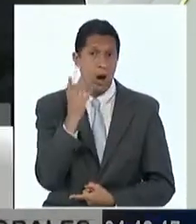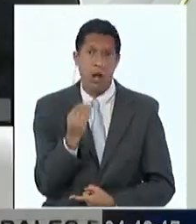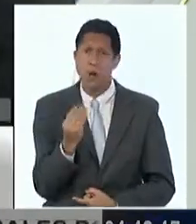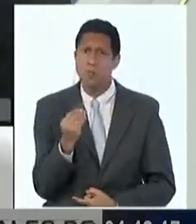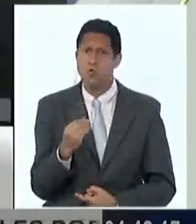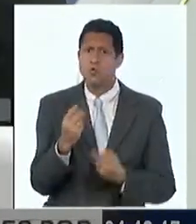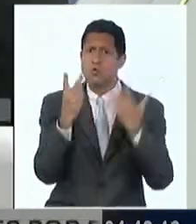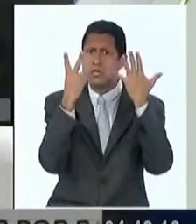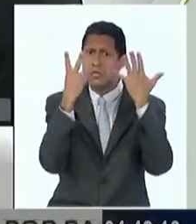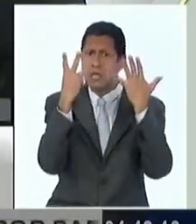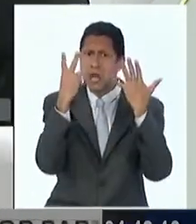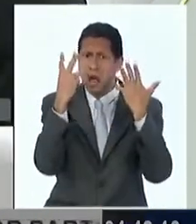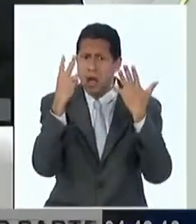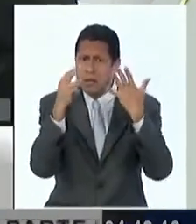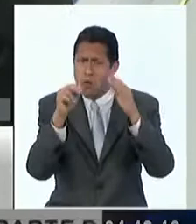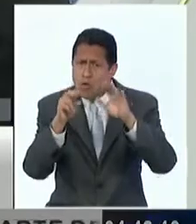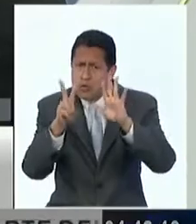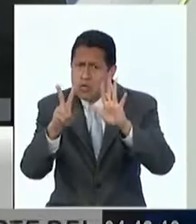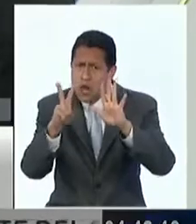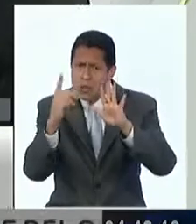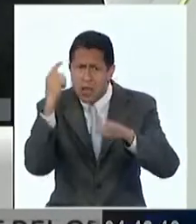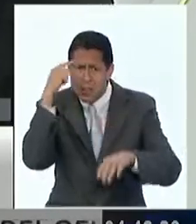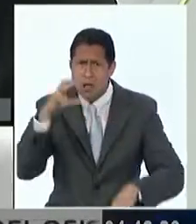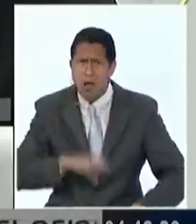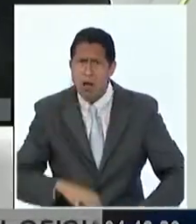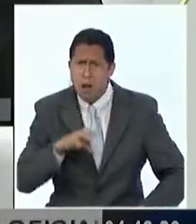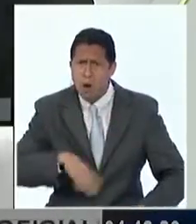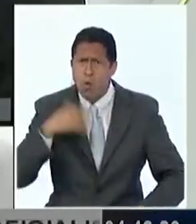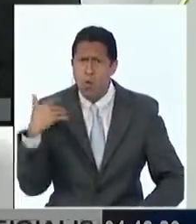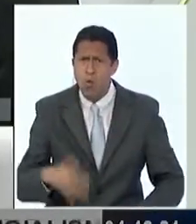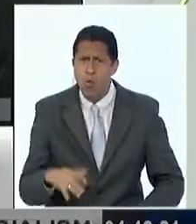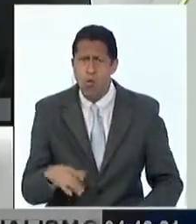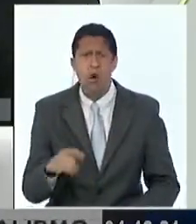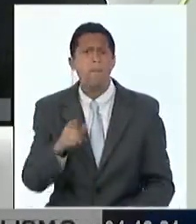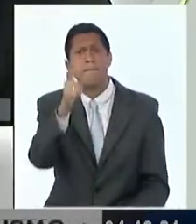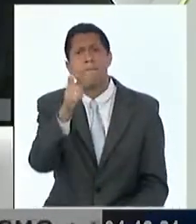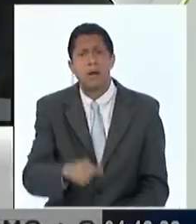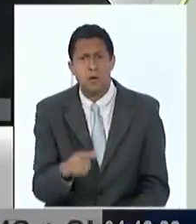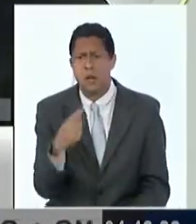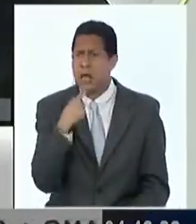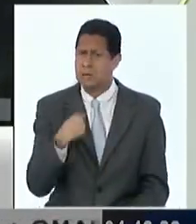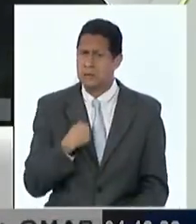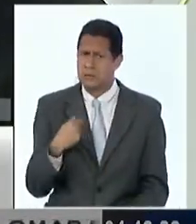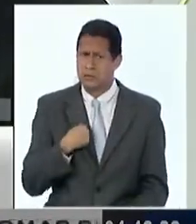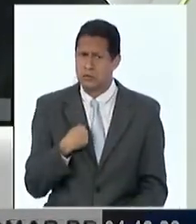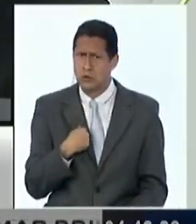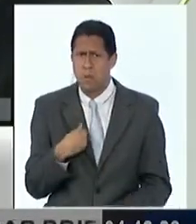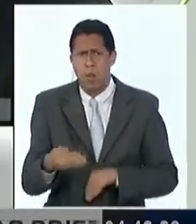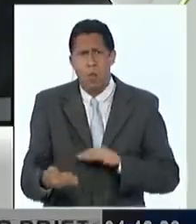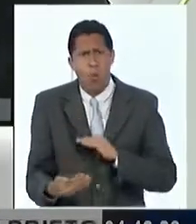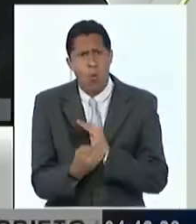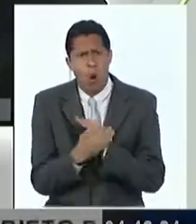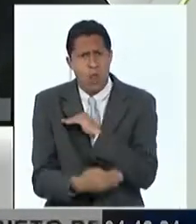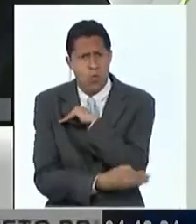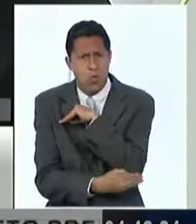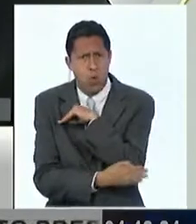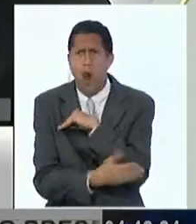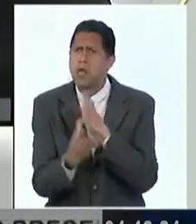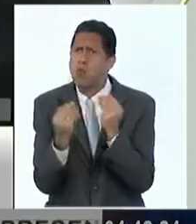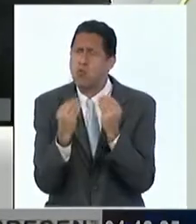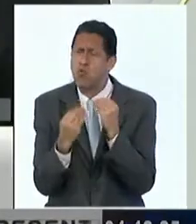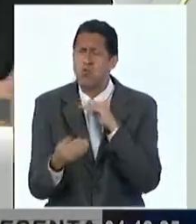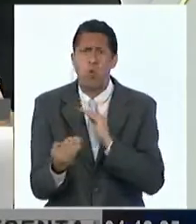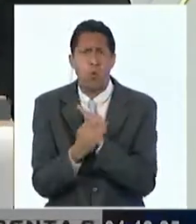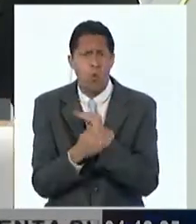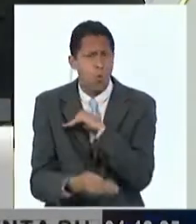más de siete días su menstruación dura más de siete días son las típicas pacientes que te manifiestan que han utilizado más toallas sanitarias durante su ciclo menstrual